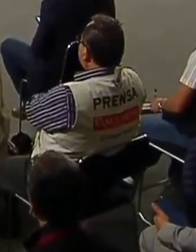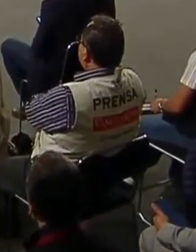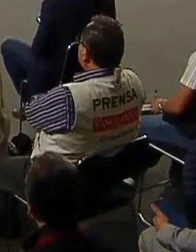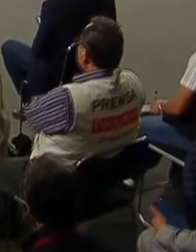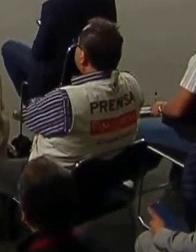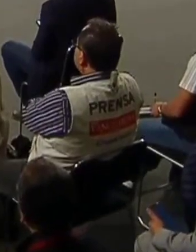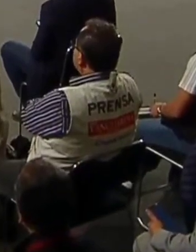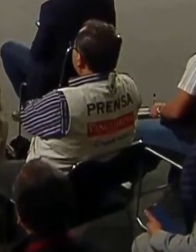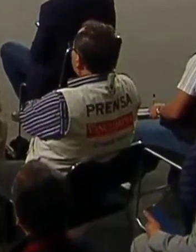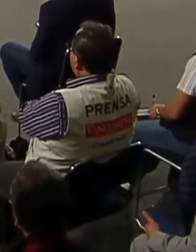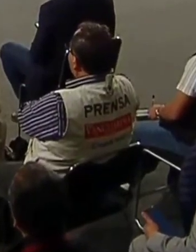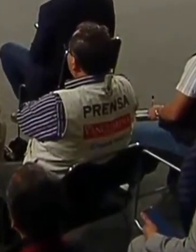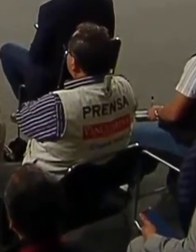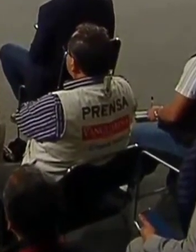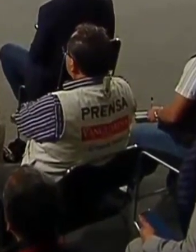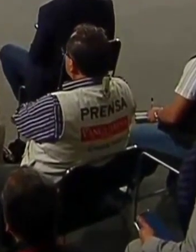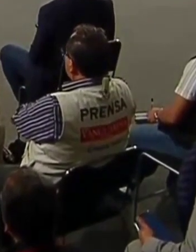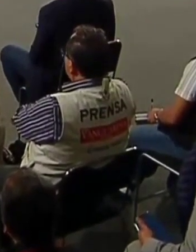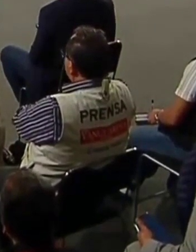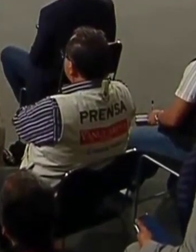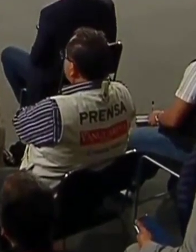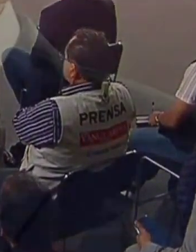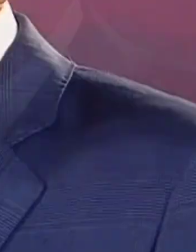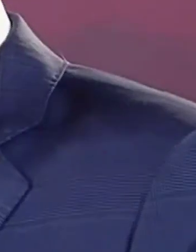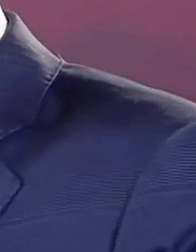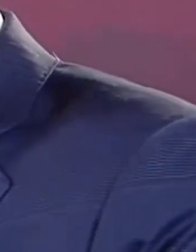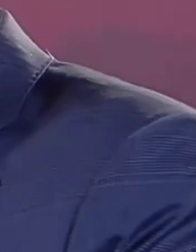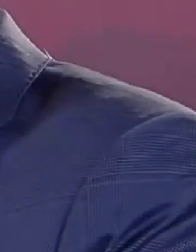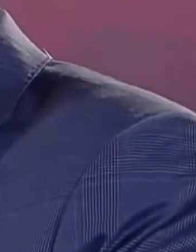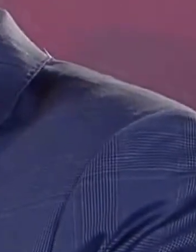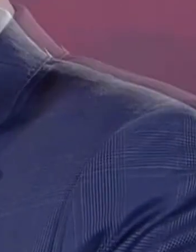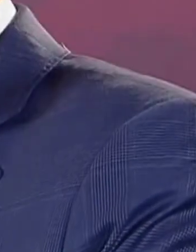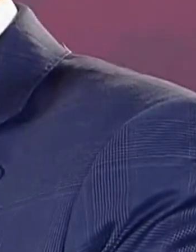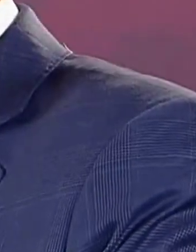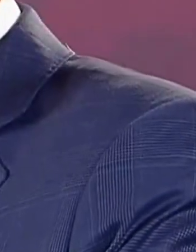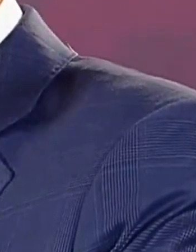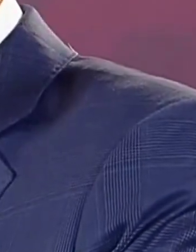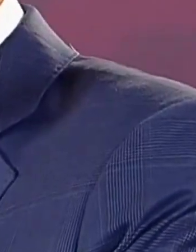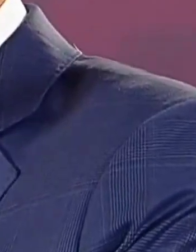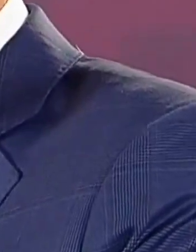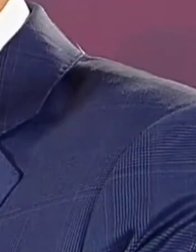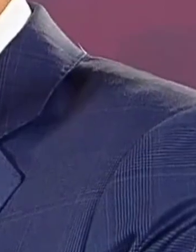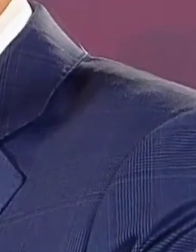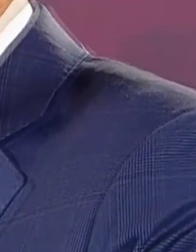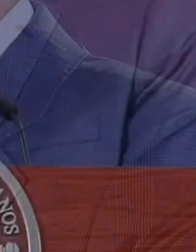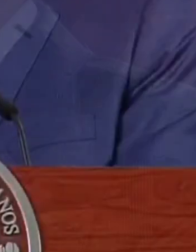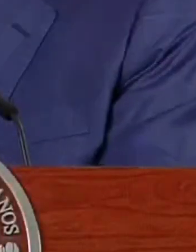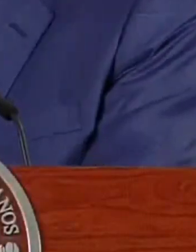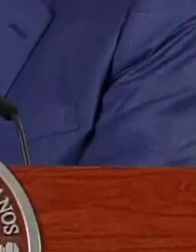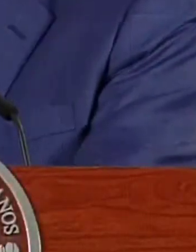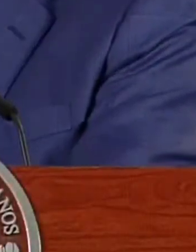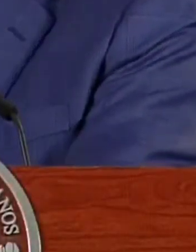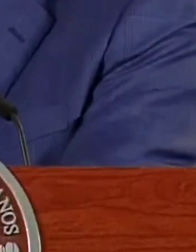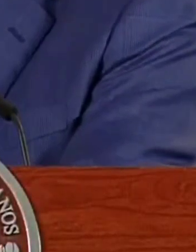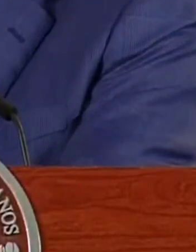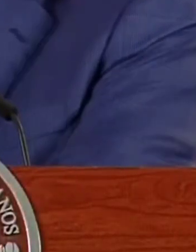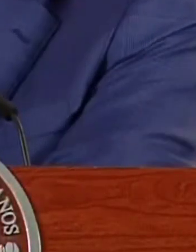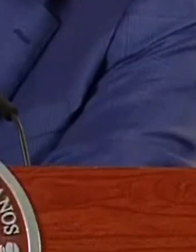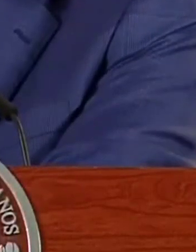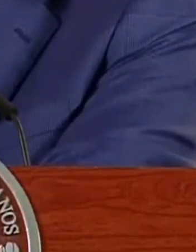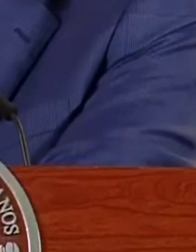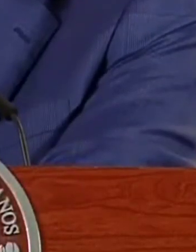nos protegemos, nos blindamos para que nunca tengamos